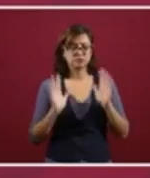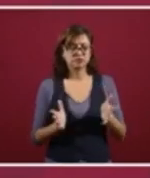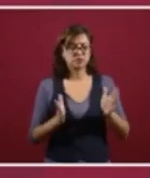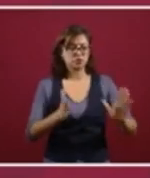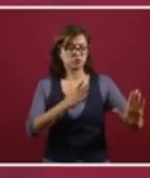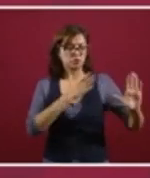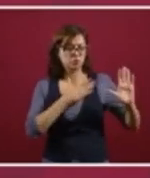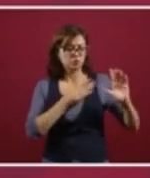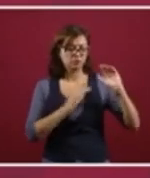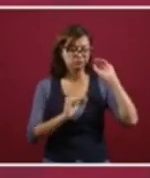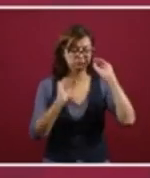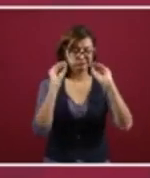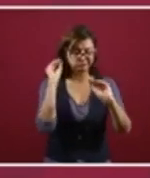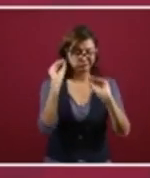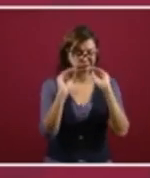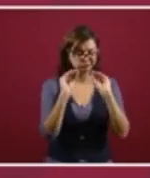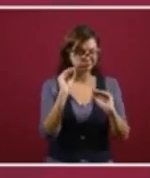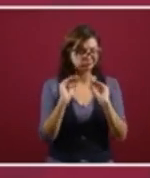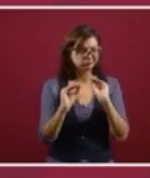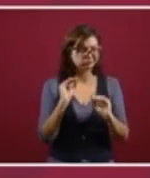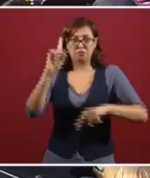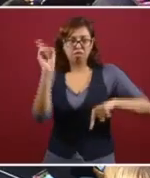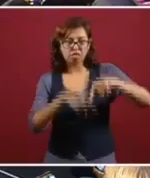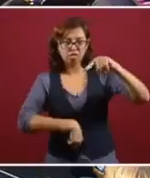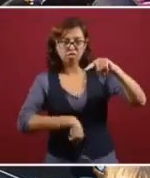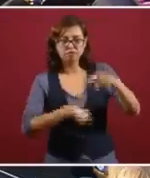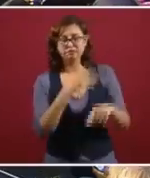compromiso de